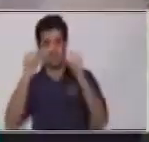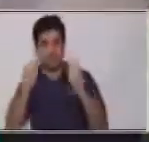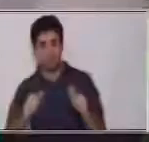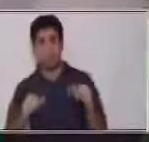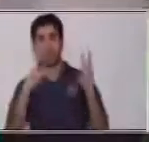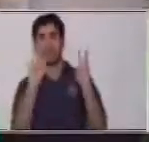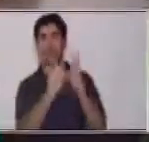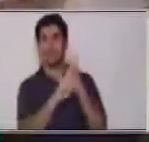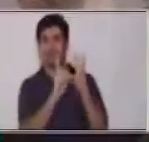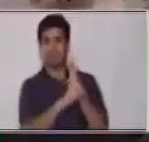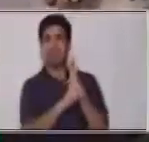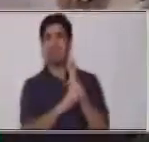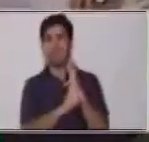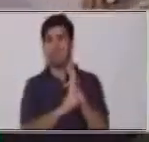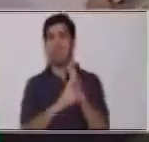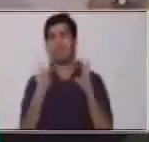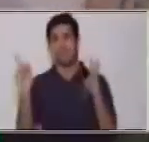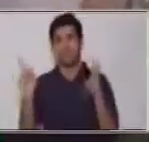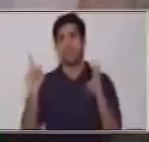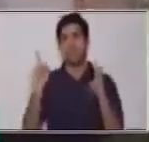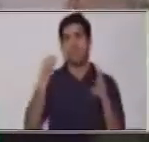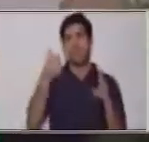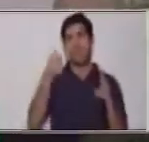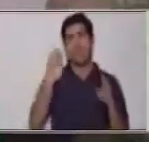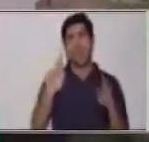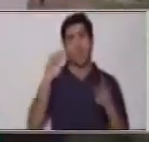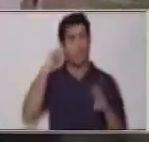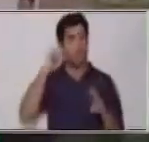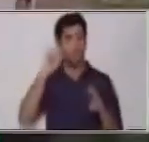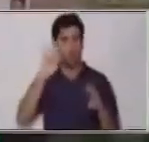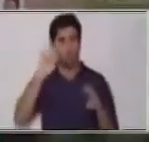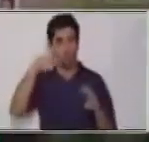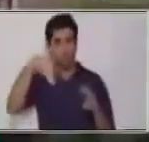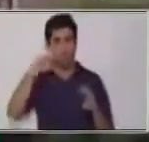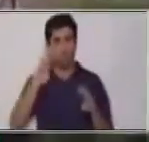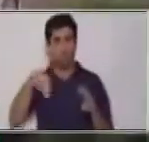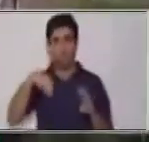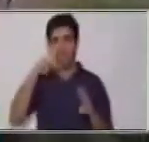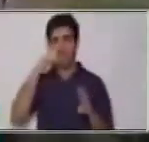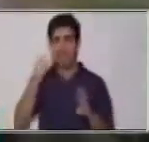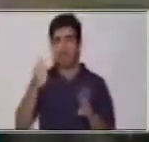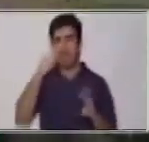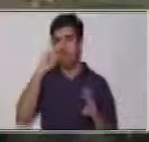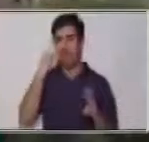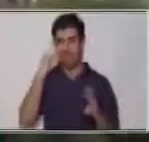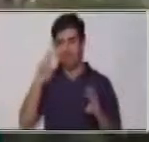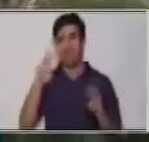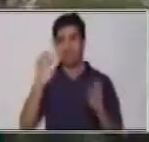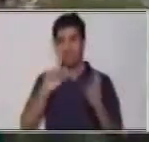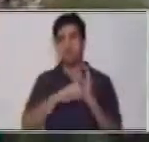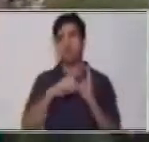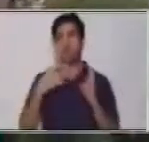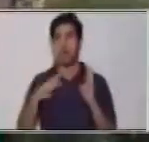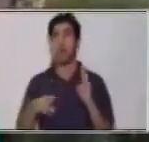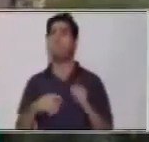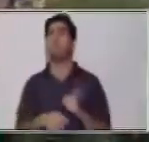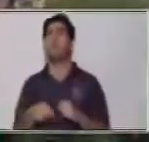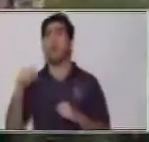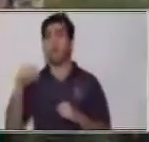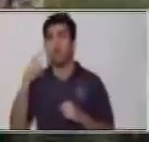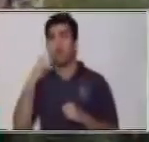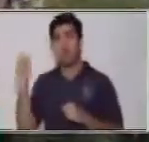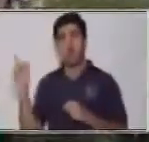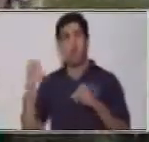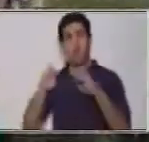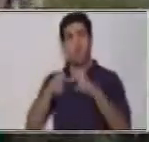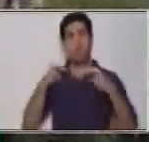Muy bien, son textos argumentativos. Vamos con otro. Tenemos acá el periódico. Nos están